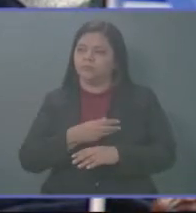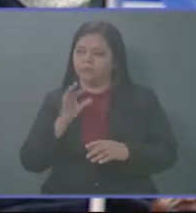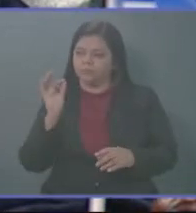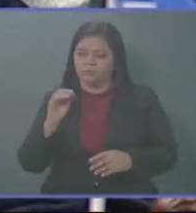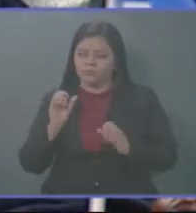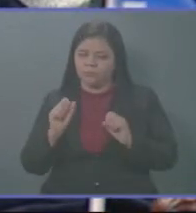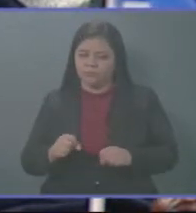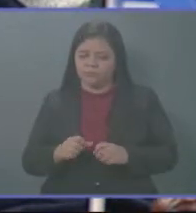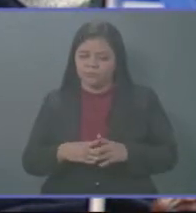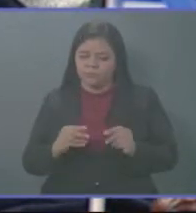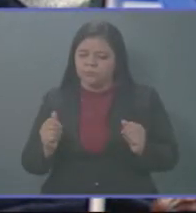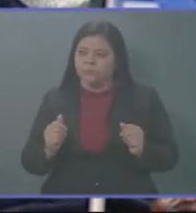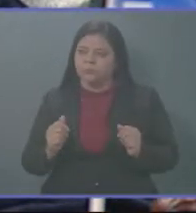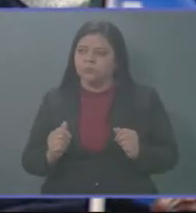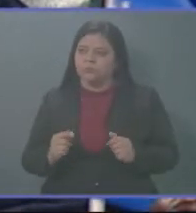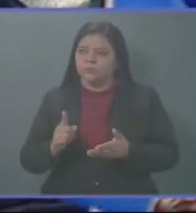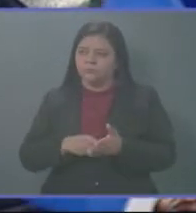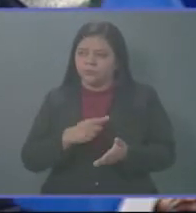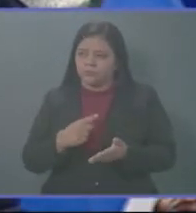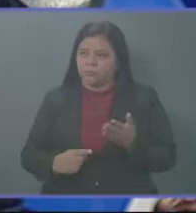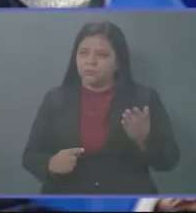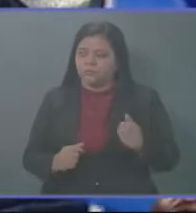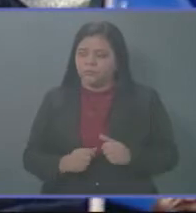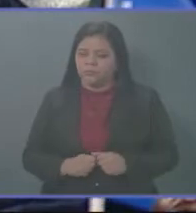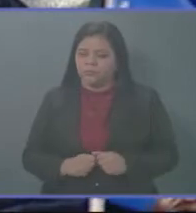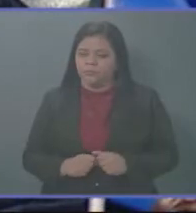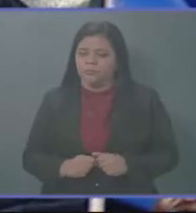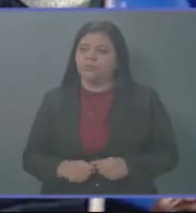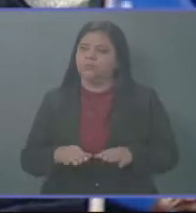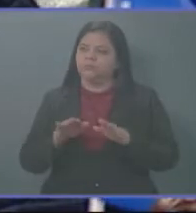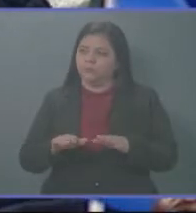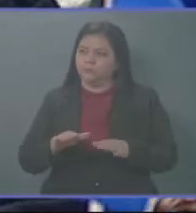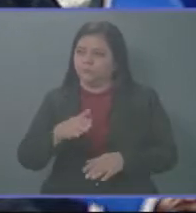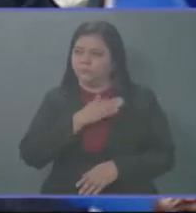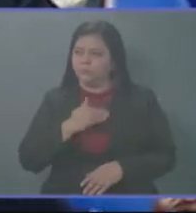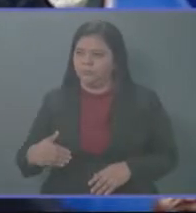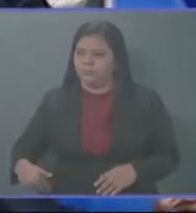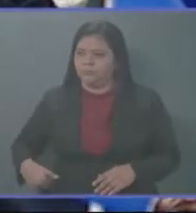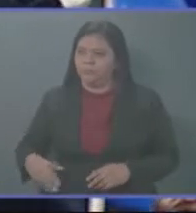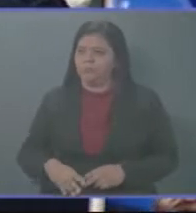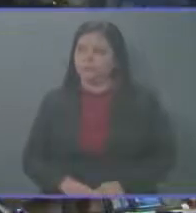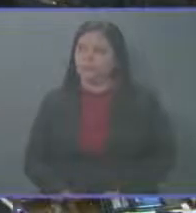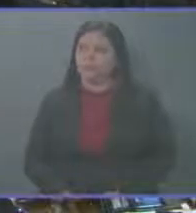y superar este veto. Muchas gracias, presidente.